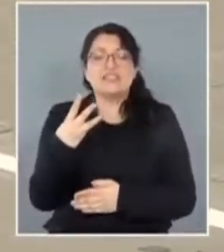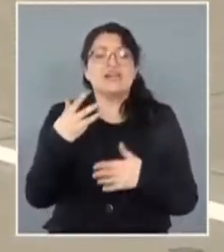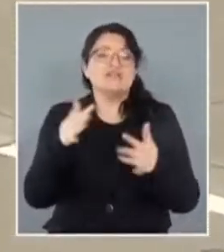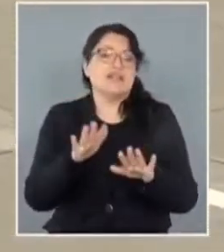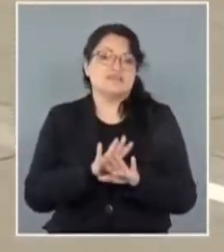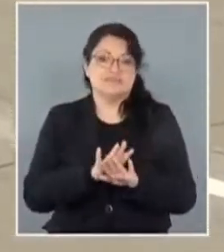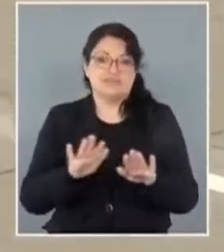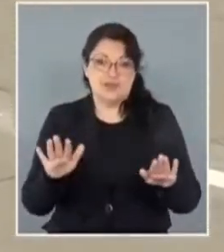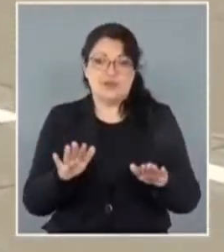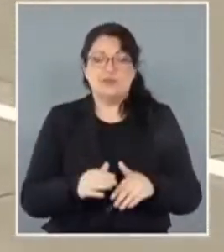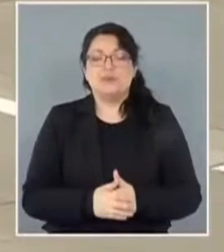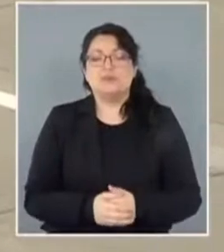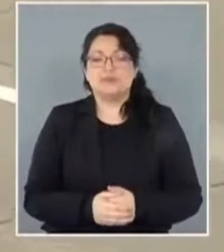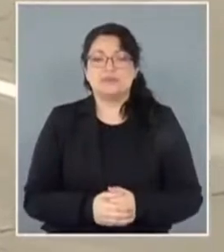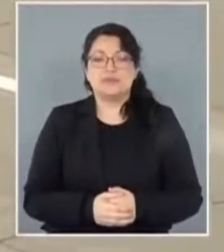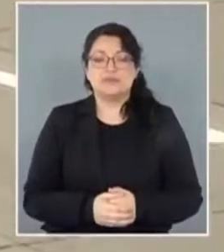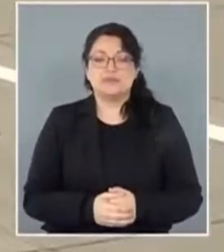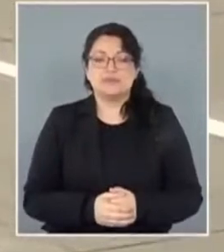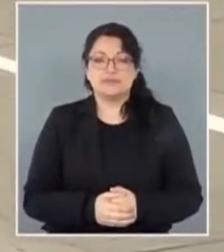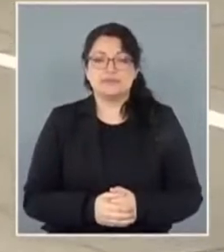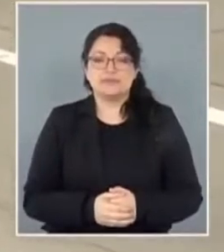ha finalizado.